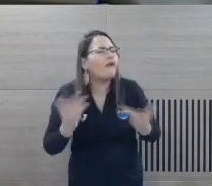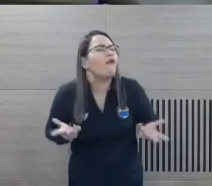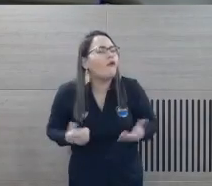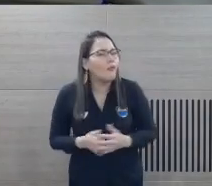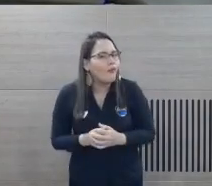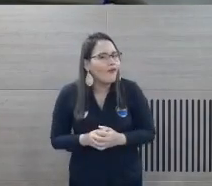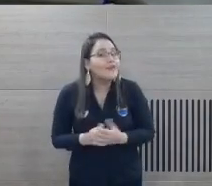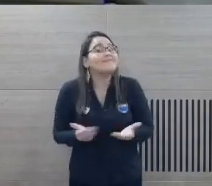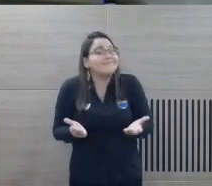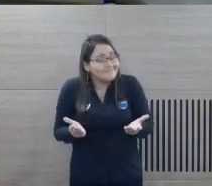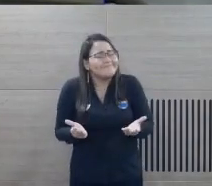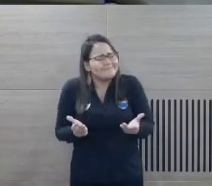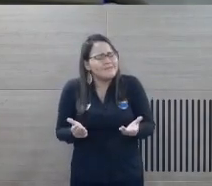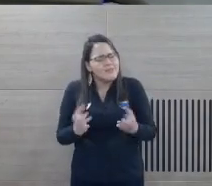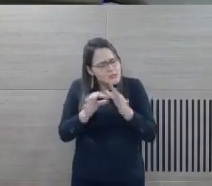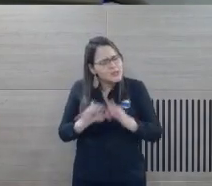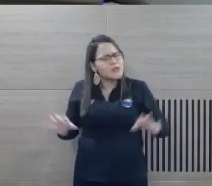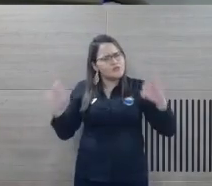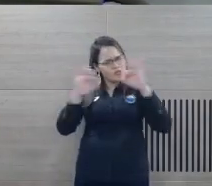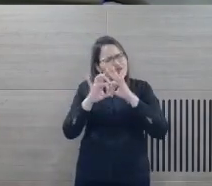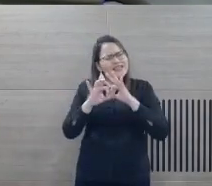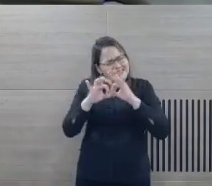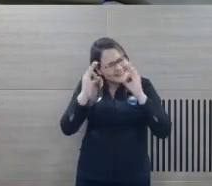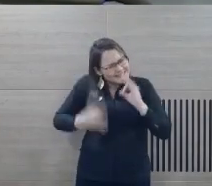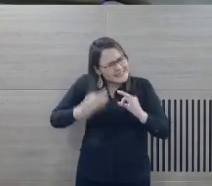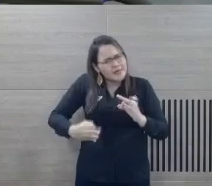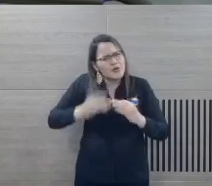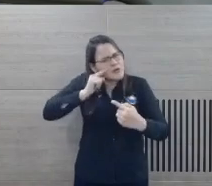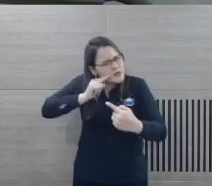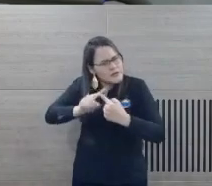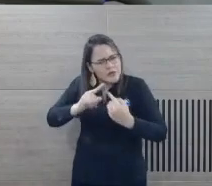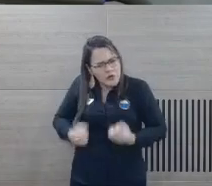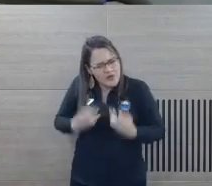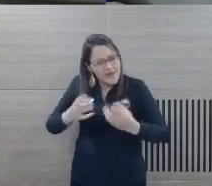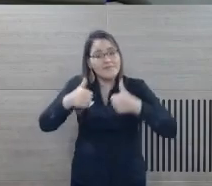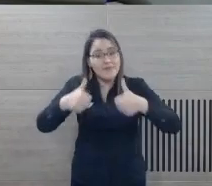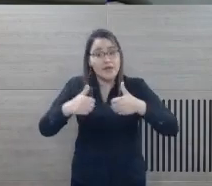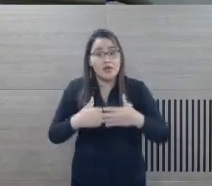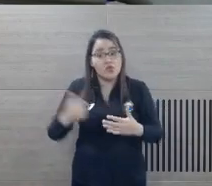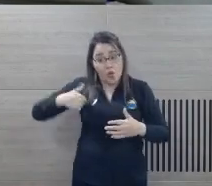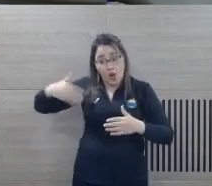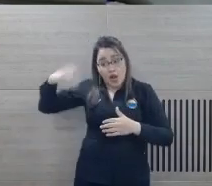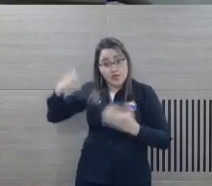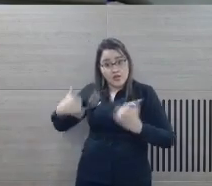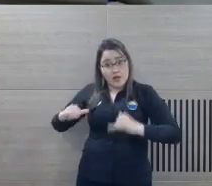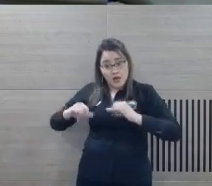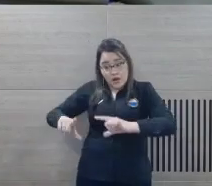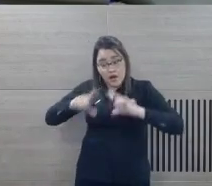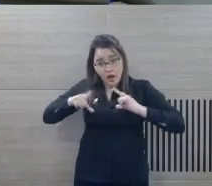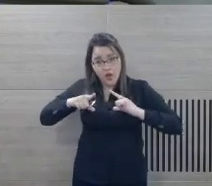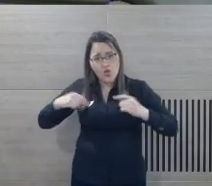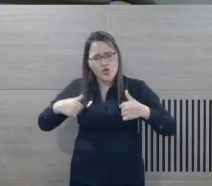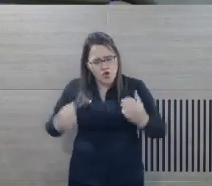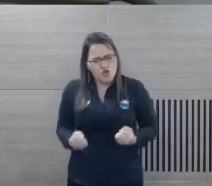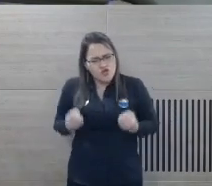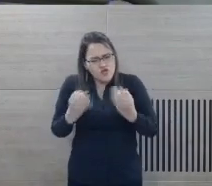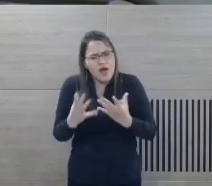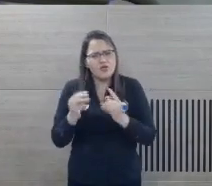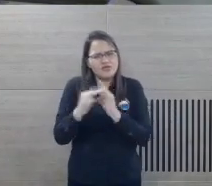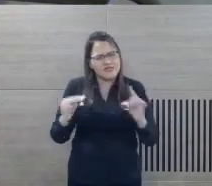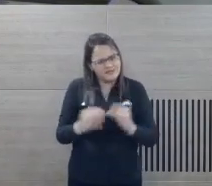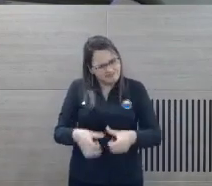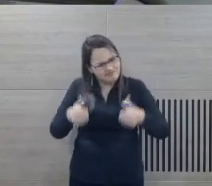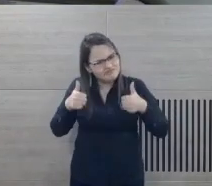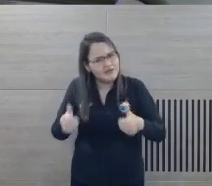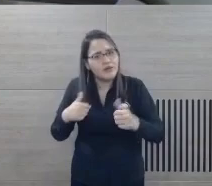esfuerzo para hacerla mejor. Ahora ustedes como graduados tienen el compromiso también de devolverle a su universidad lo que la universidad les